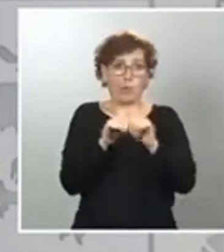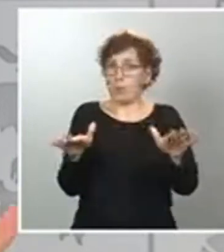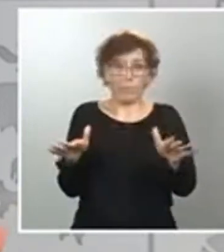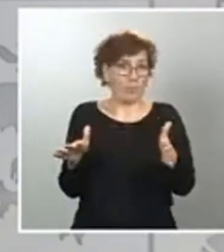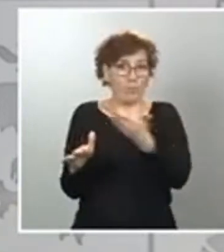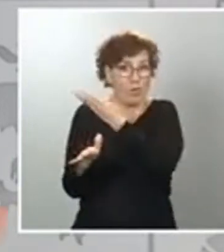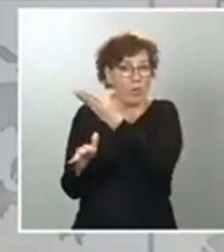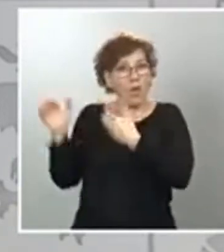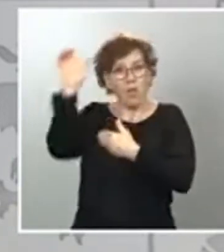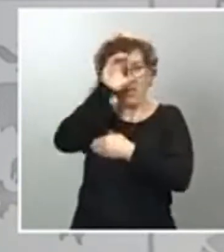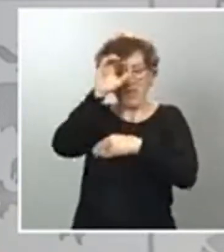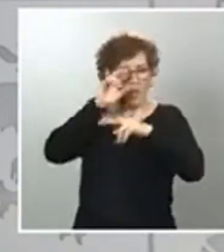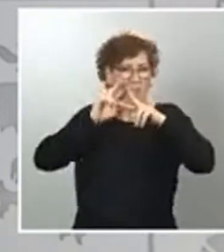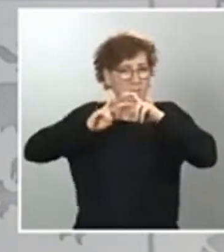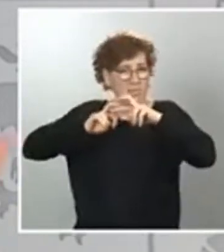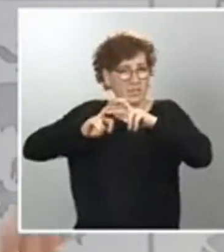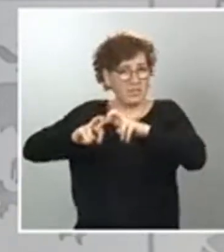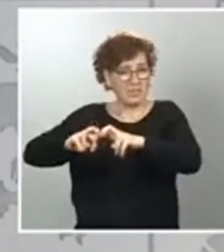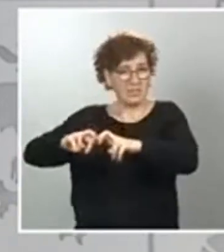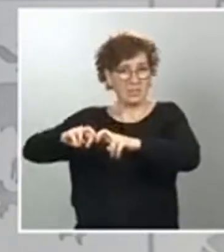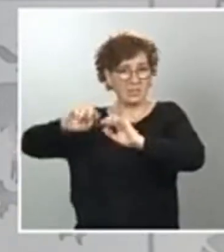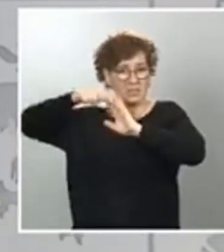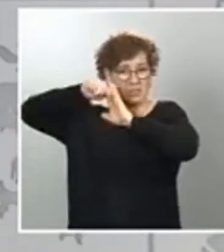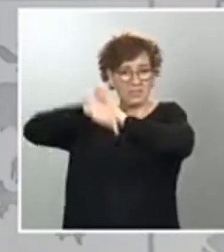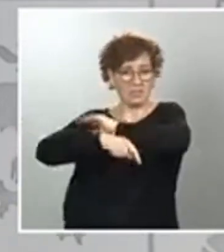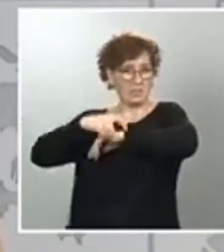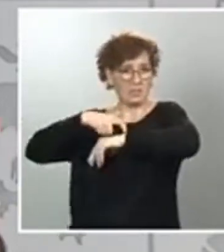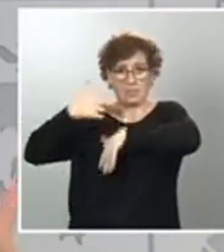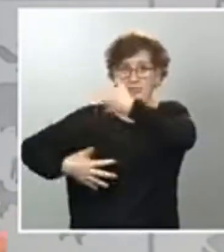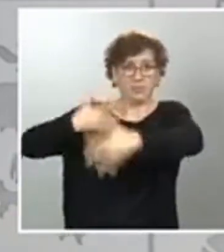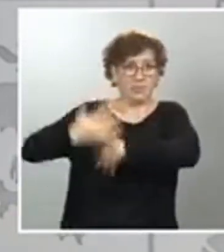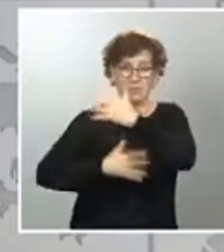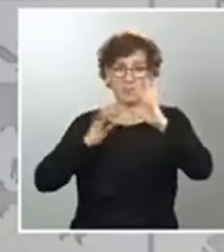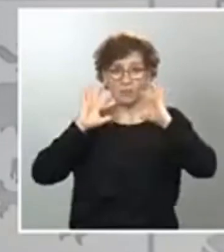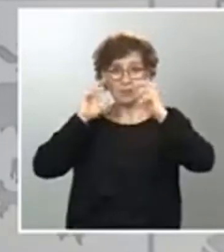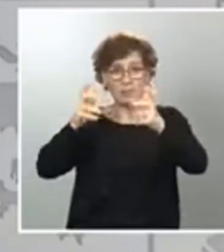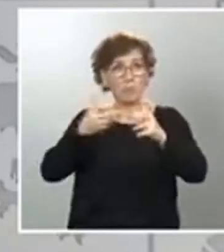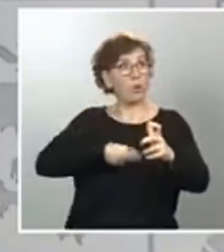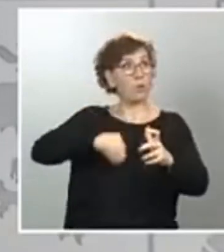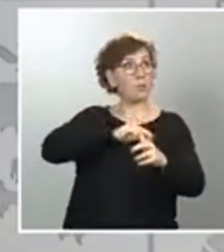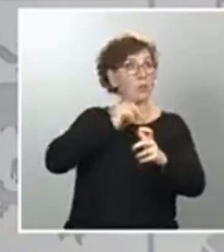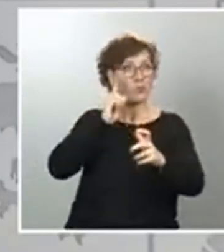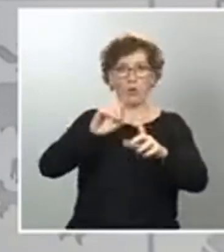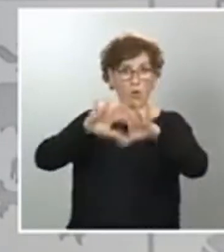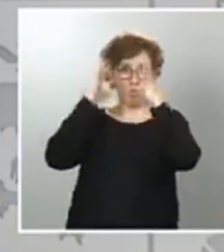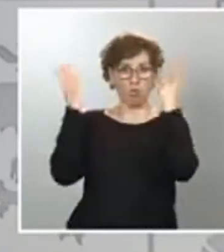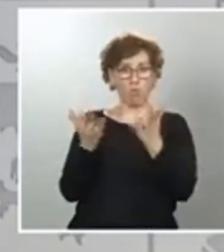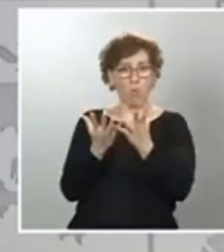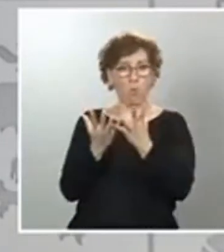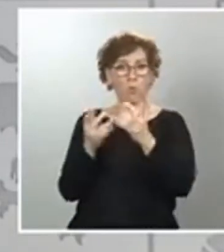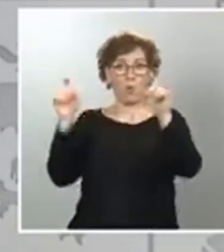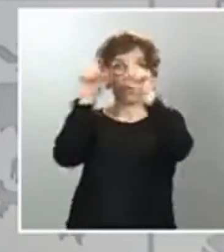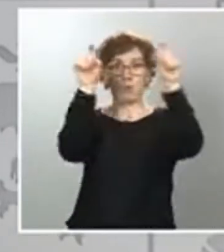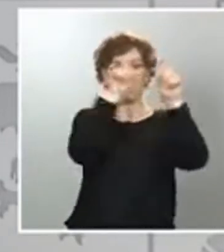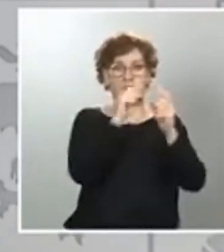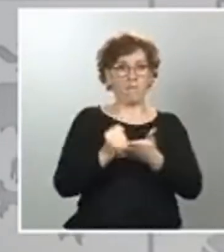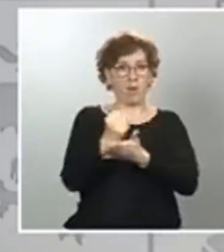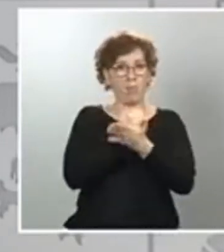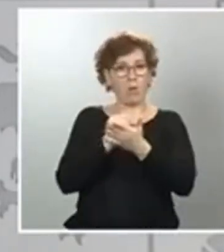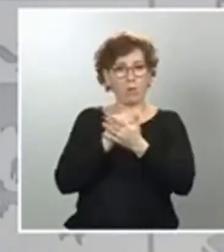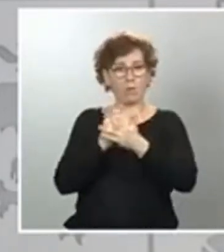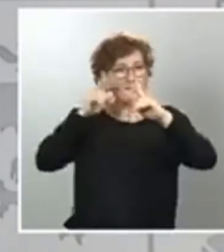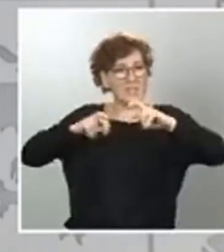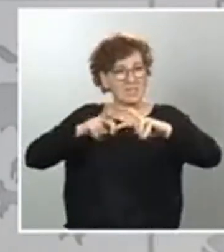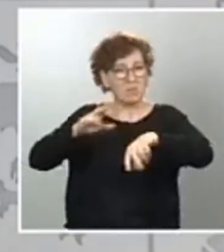fondo y de manera contrarreloj, no solamente en España, sino en el conjunto del mundo, las principales corporaciones farmacéuticas para encontrar cuanto antes o la vacuna